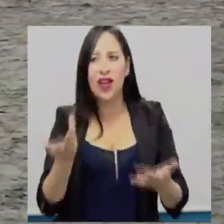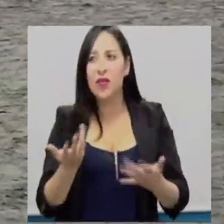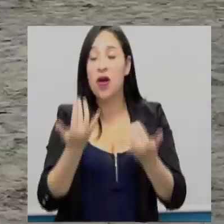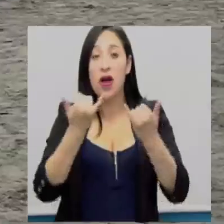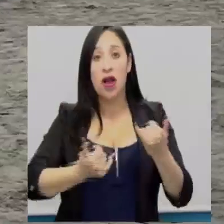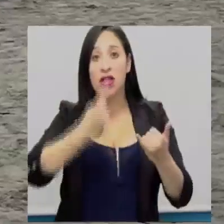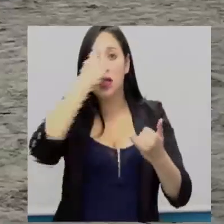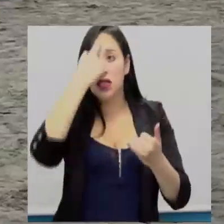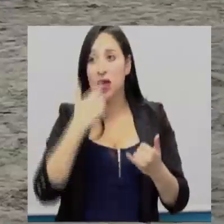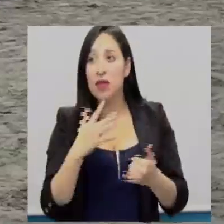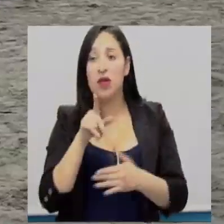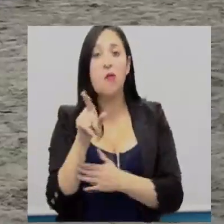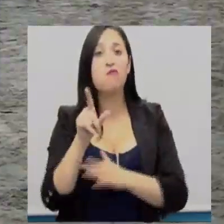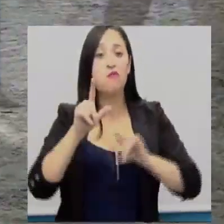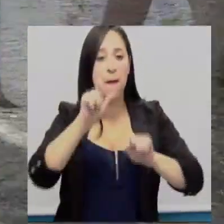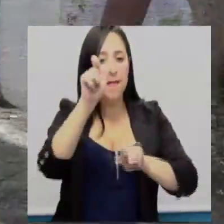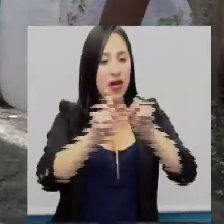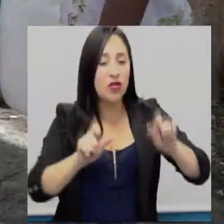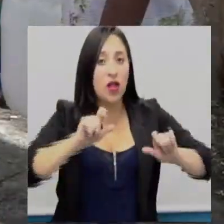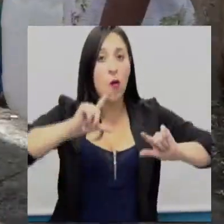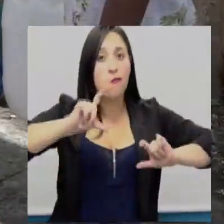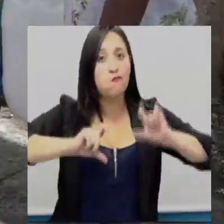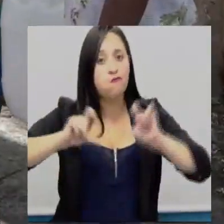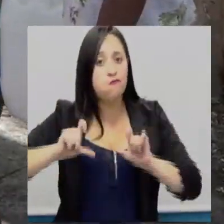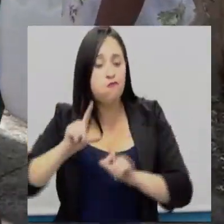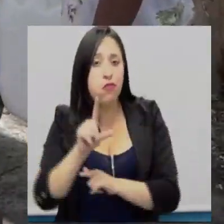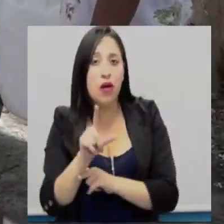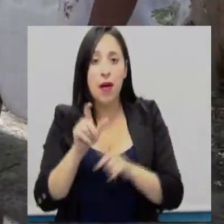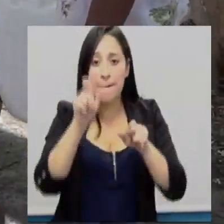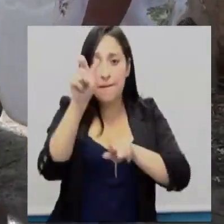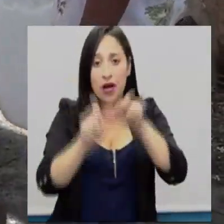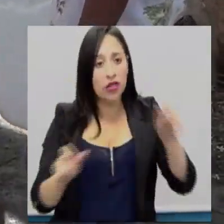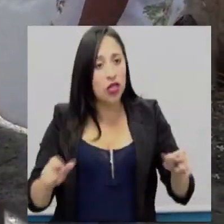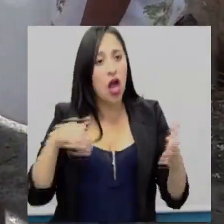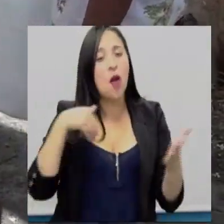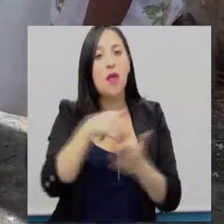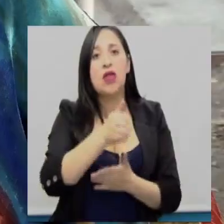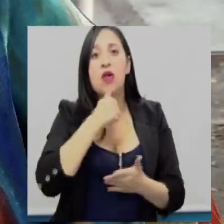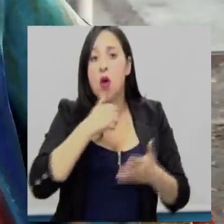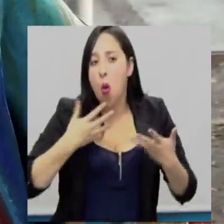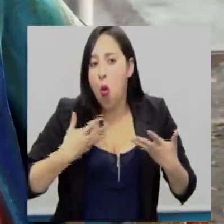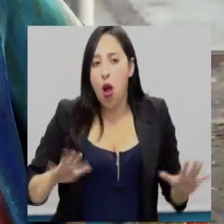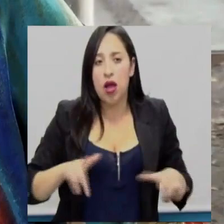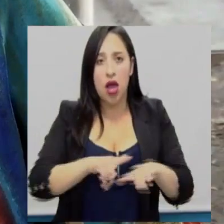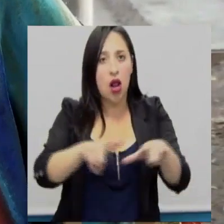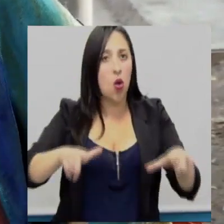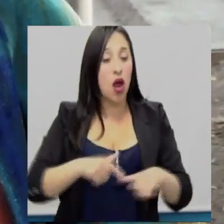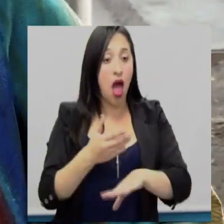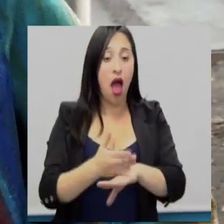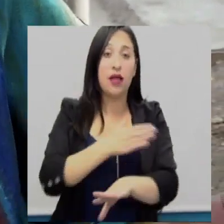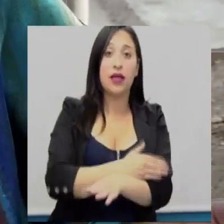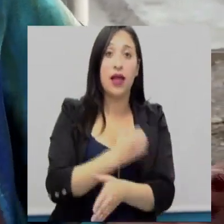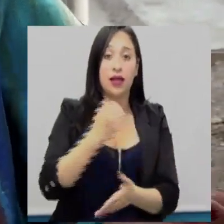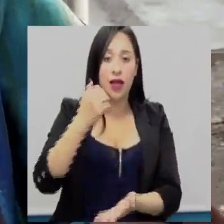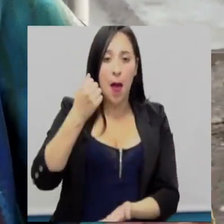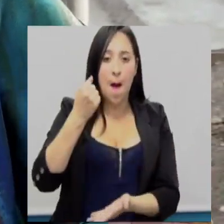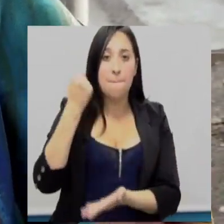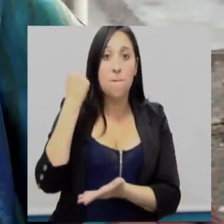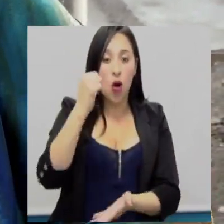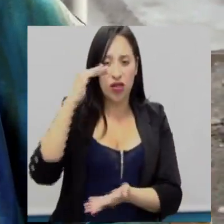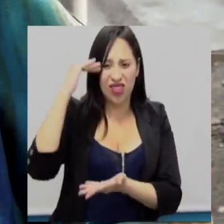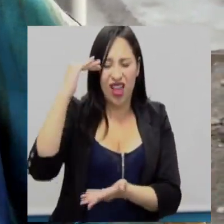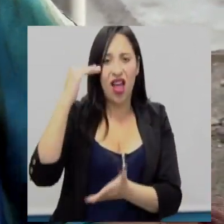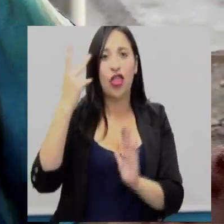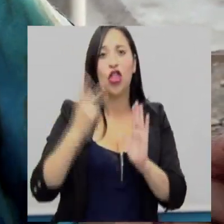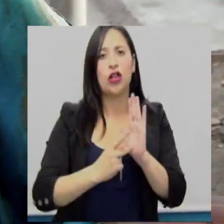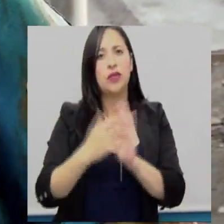tan común ver turistas como encontrar personas comprando agua en cualquier esquina. Muchas veces nos compramos las bolsas de agua, de esa